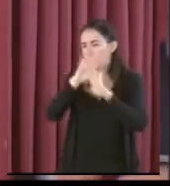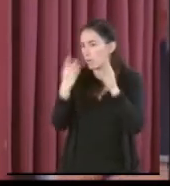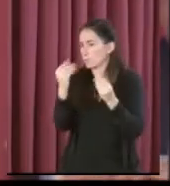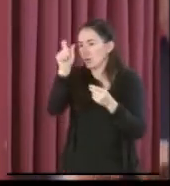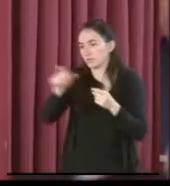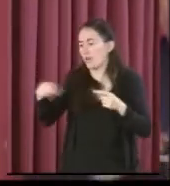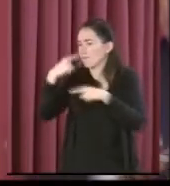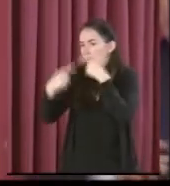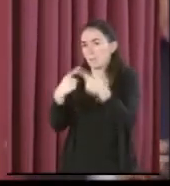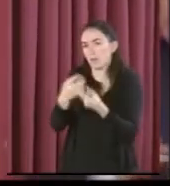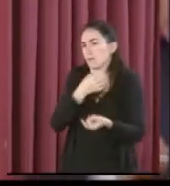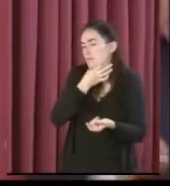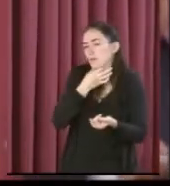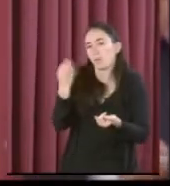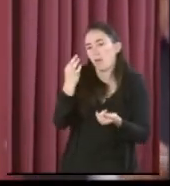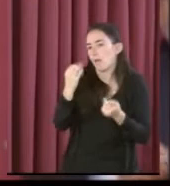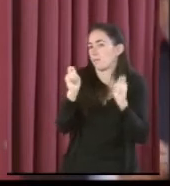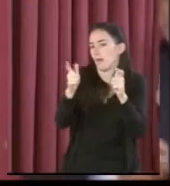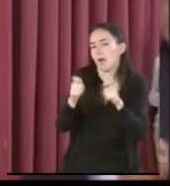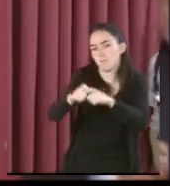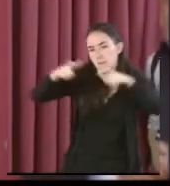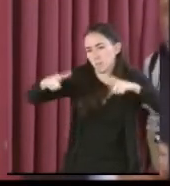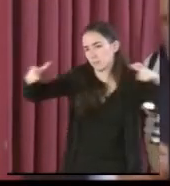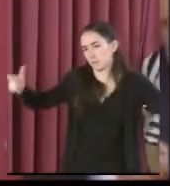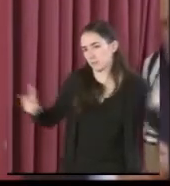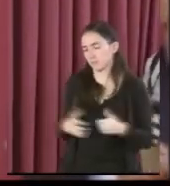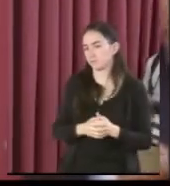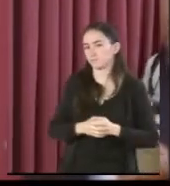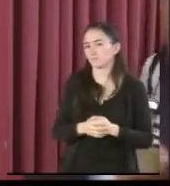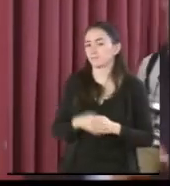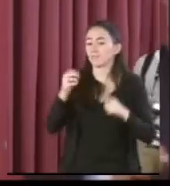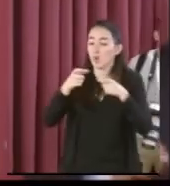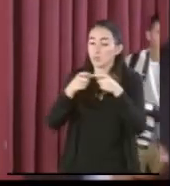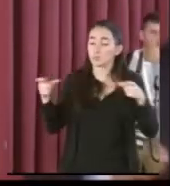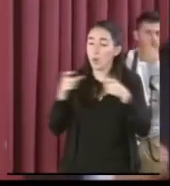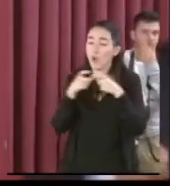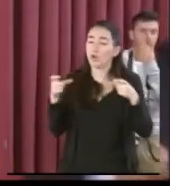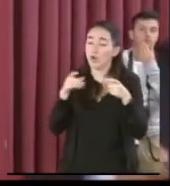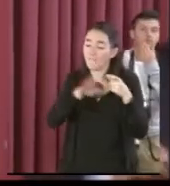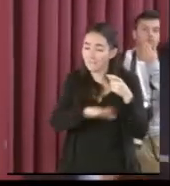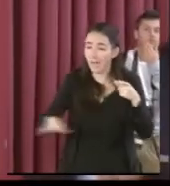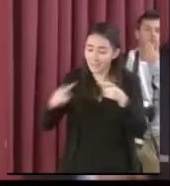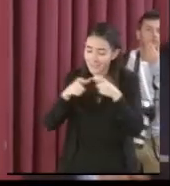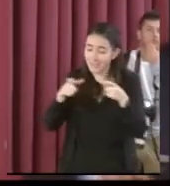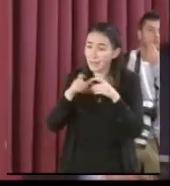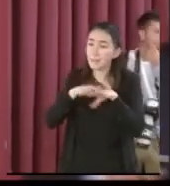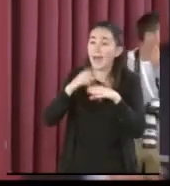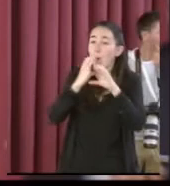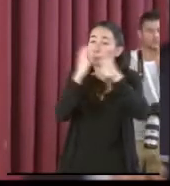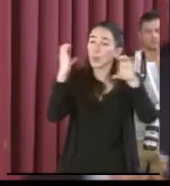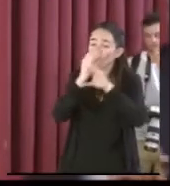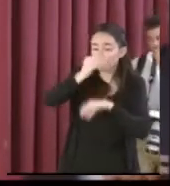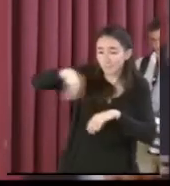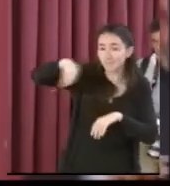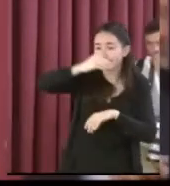media como sea posible. La ampliación del bono infantil en el transporte urbano hasta los 10 años también ha